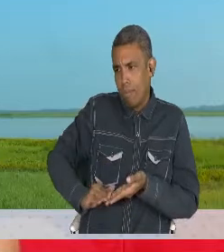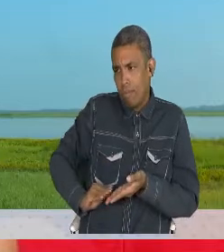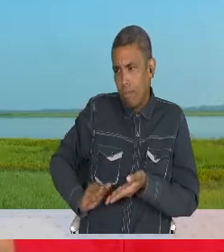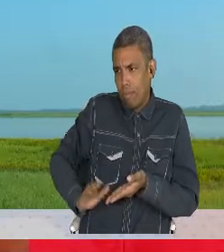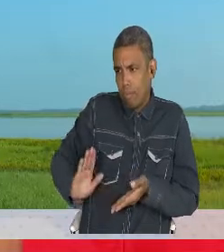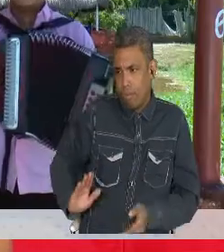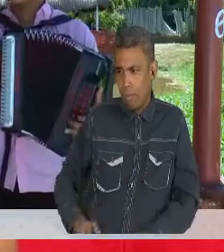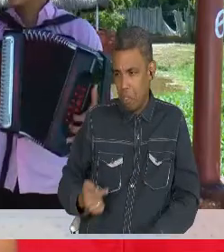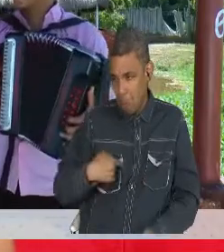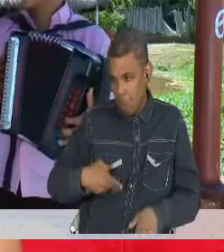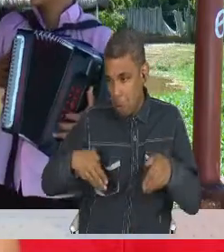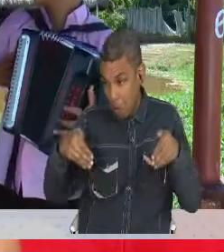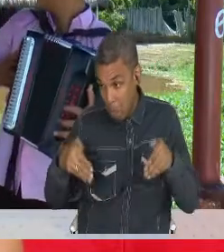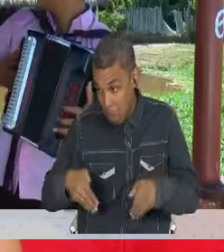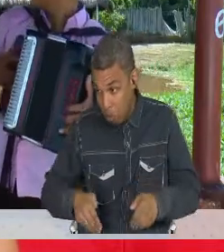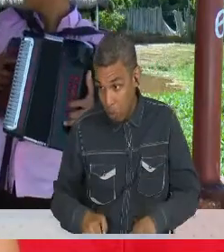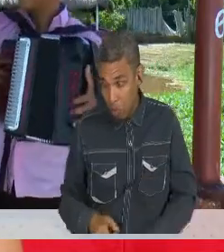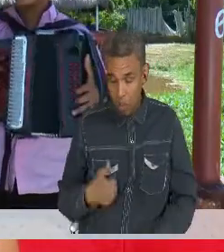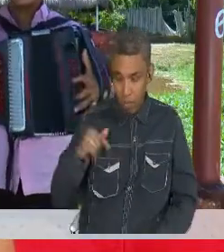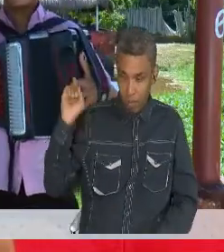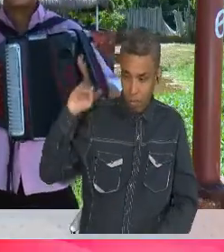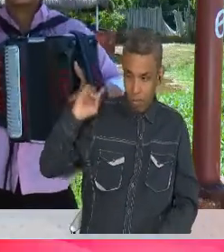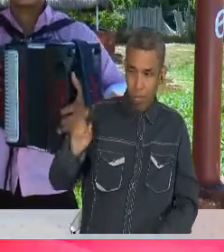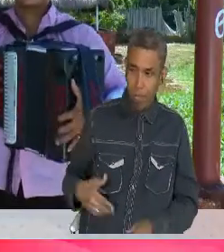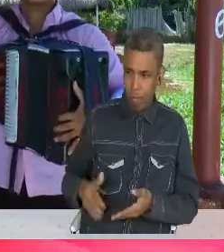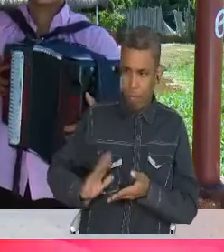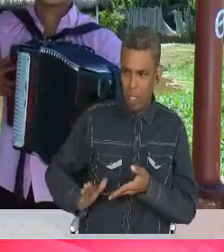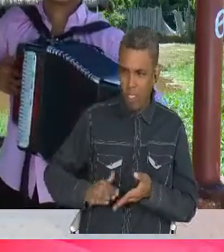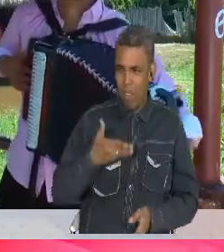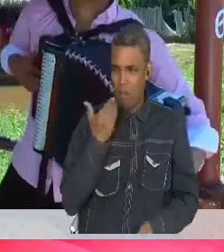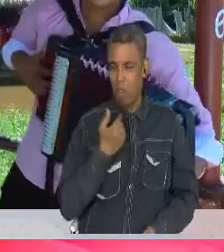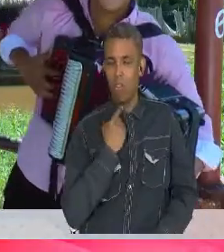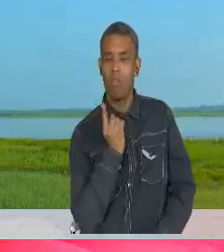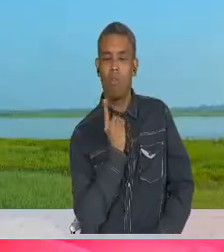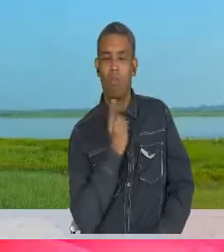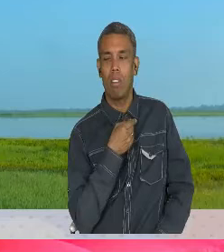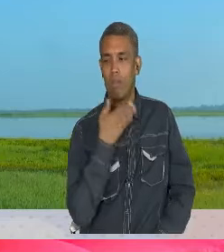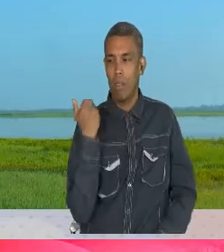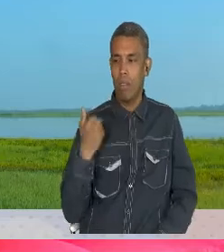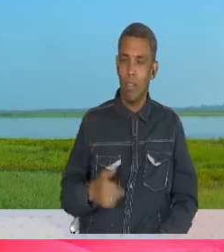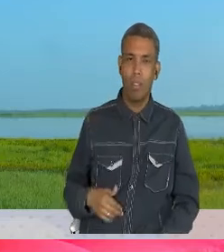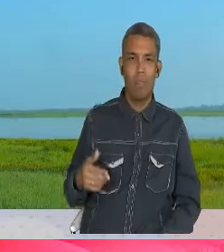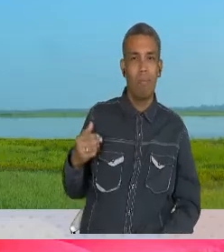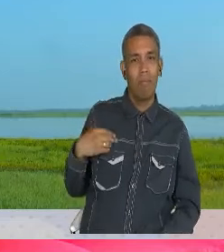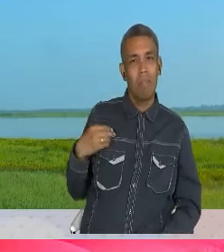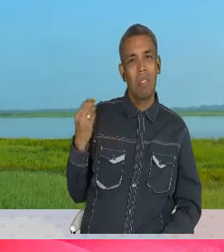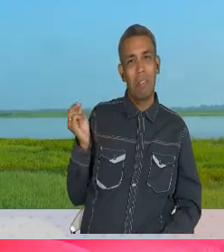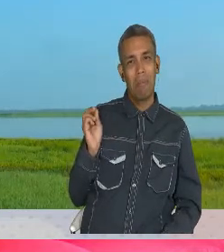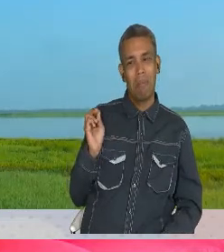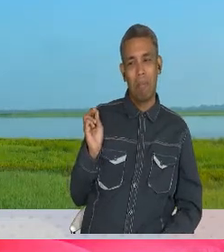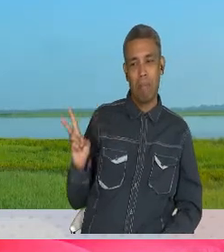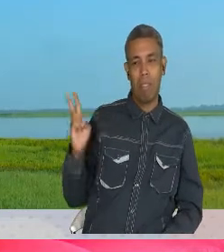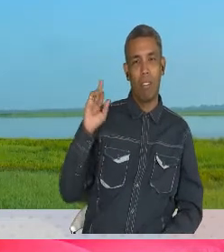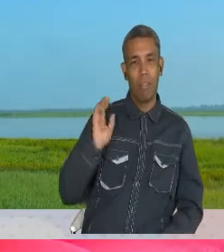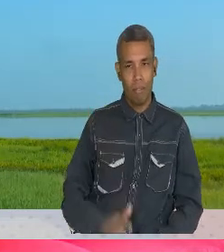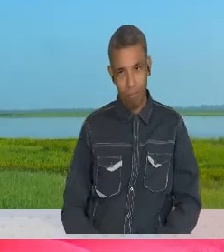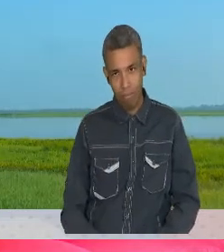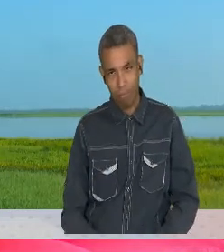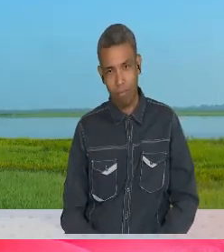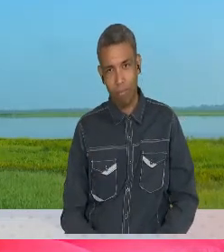bobita porque ya esta la perdiste. Y dice, mejor estoy sola que mal acompañada. Bueno, ¿qué tenemos proyectado